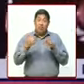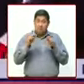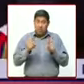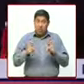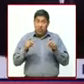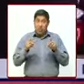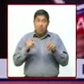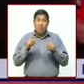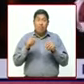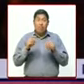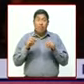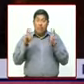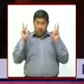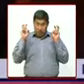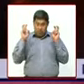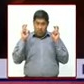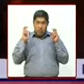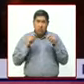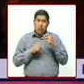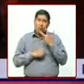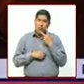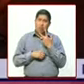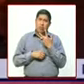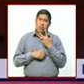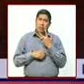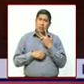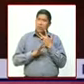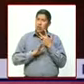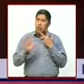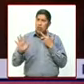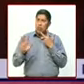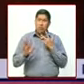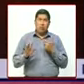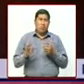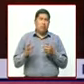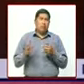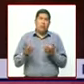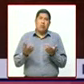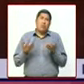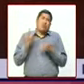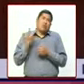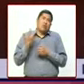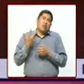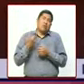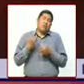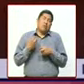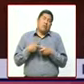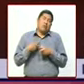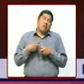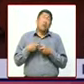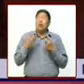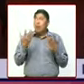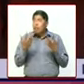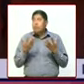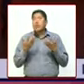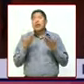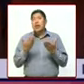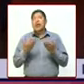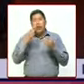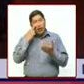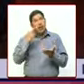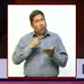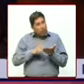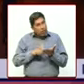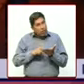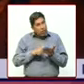trabajando 3. Y eso es lo que reclama, no nosotros, claro, reclama la ciudadanía por el tema de empadronamiento y que por diferentes motivos, incluso hay que